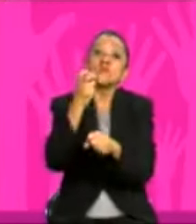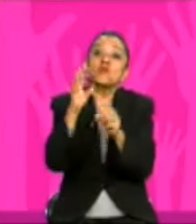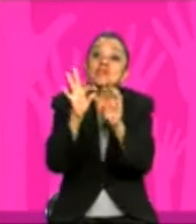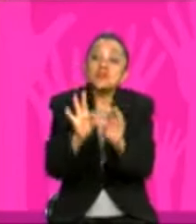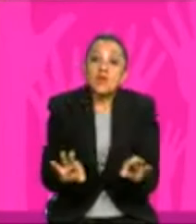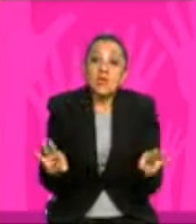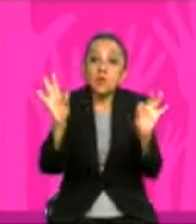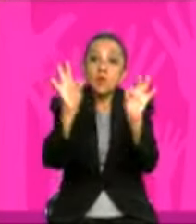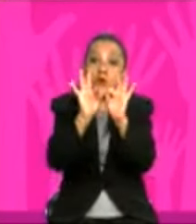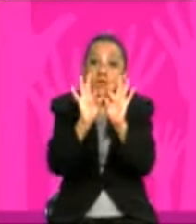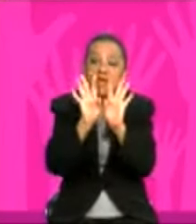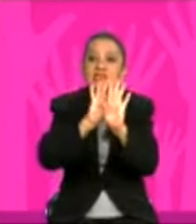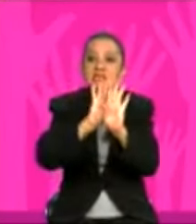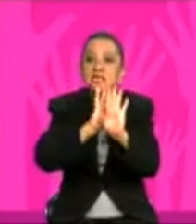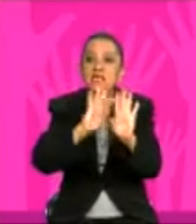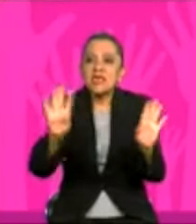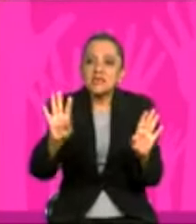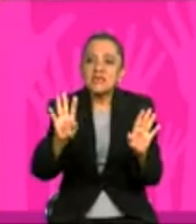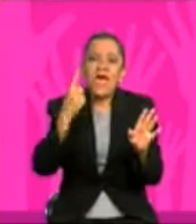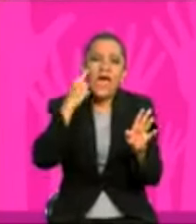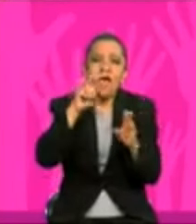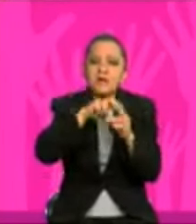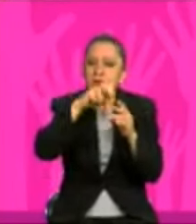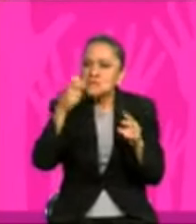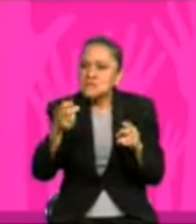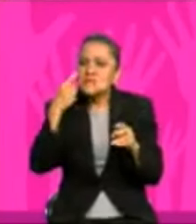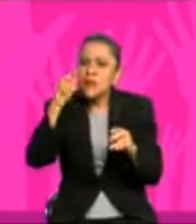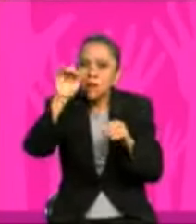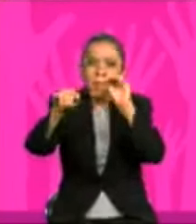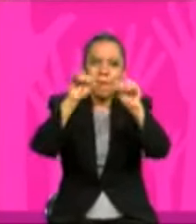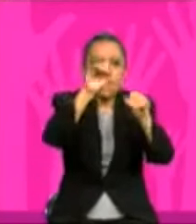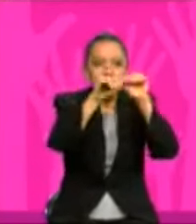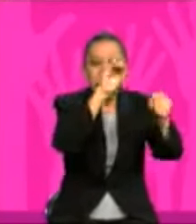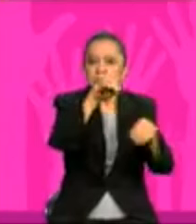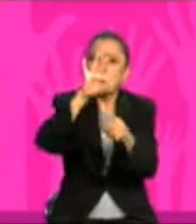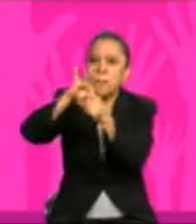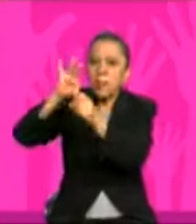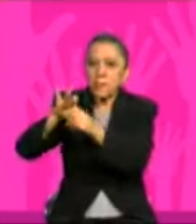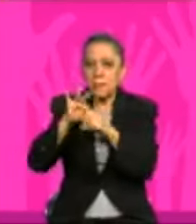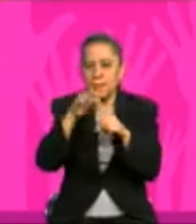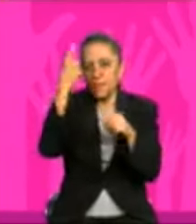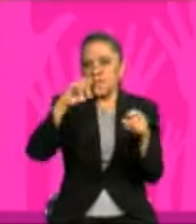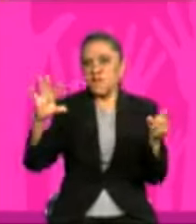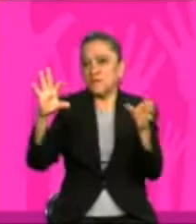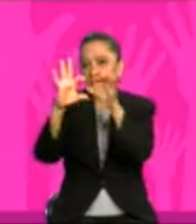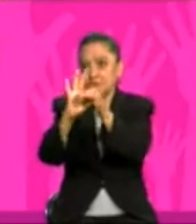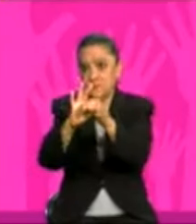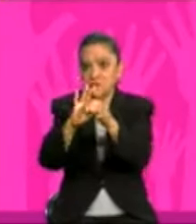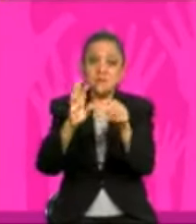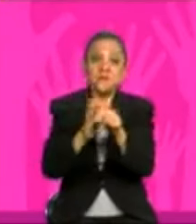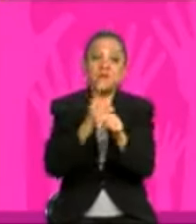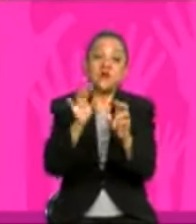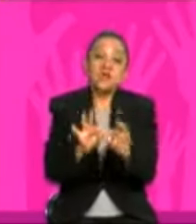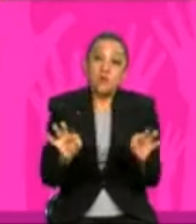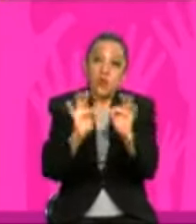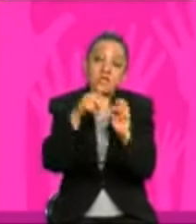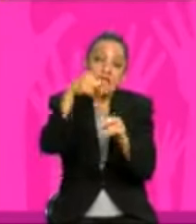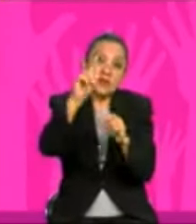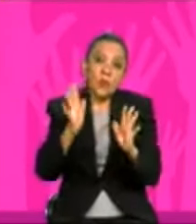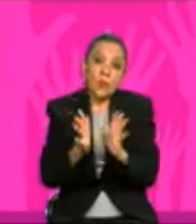que estemos abajo pidiendo el voto de confianza para nuestra coalición, porque es muy importante tu